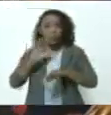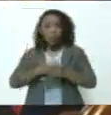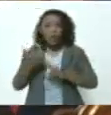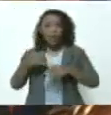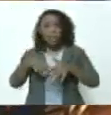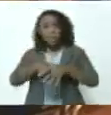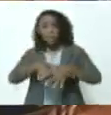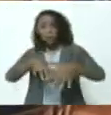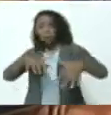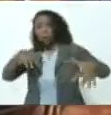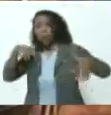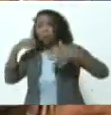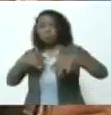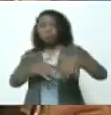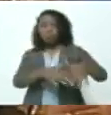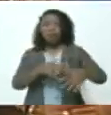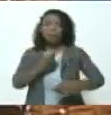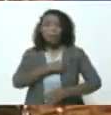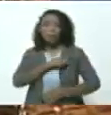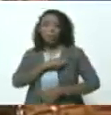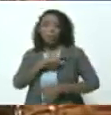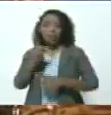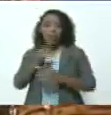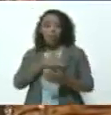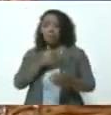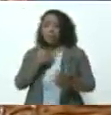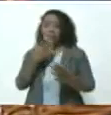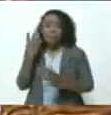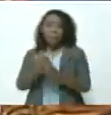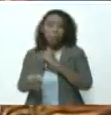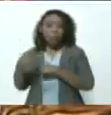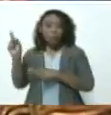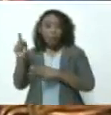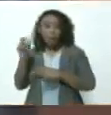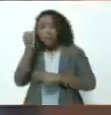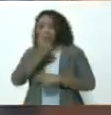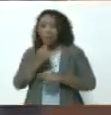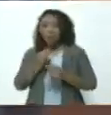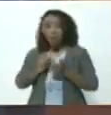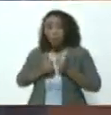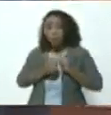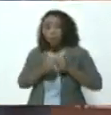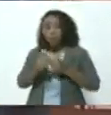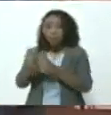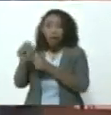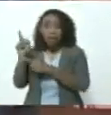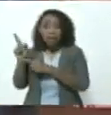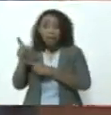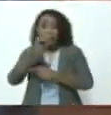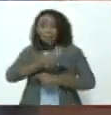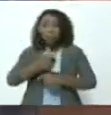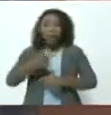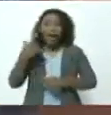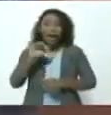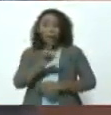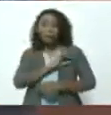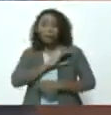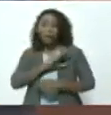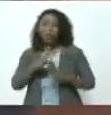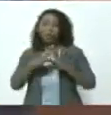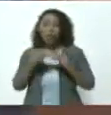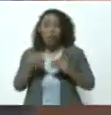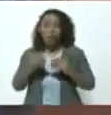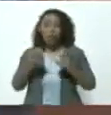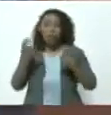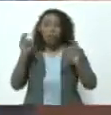que los realistas se retiran a Valencia y después a Puerto Cabello y tocó perseguirlo, esa gente tenía que llevar todo su